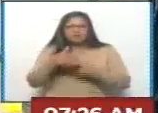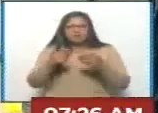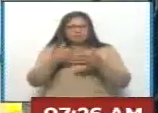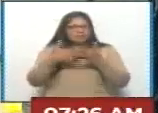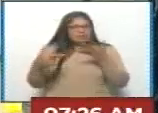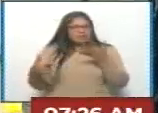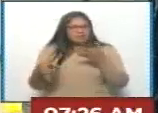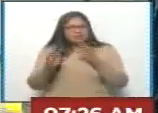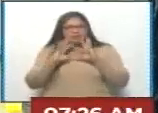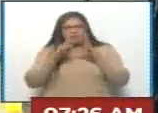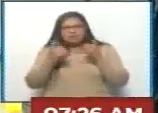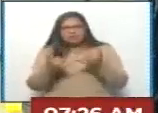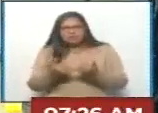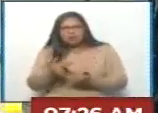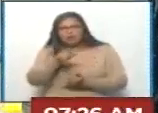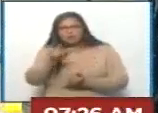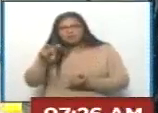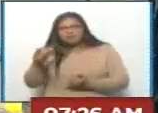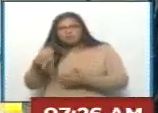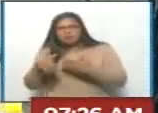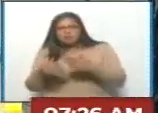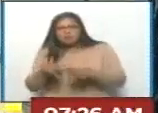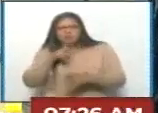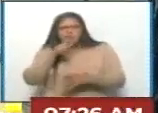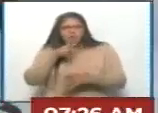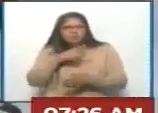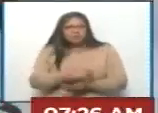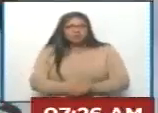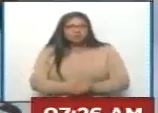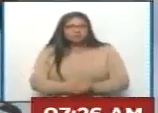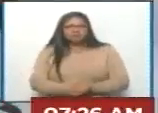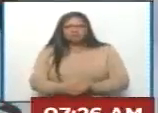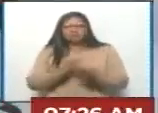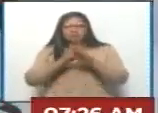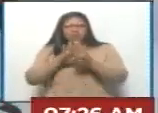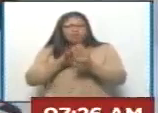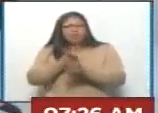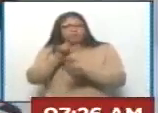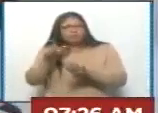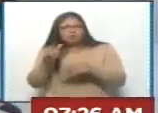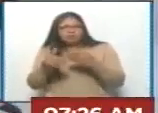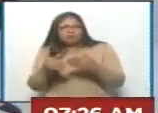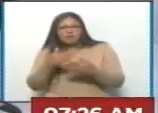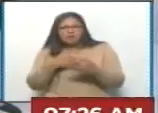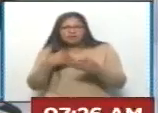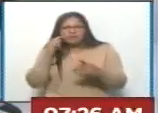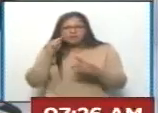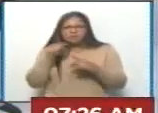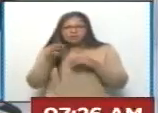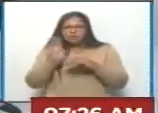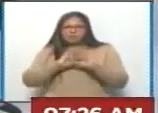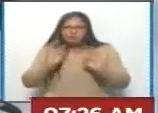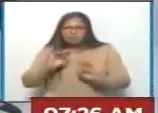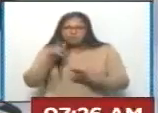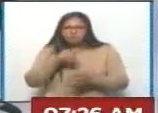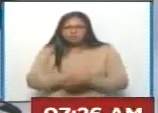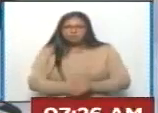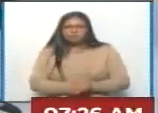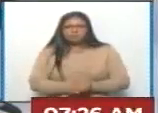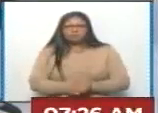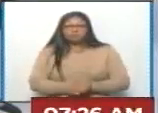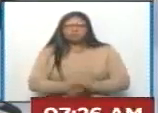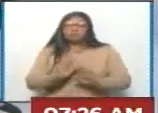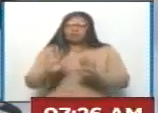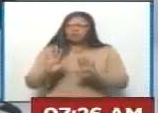se cuentan las víctimas mortales y muchísimos, decenas de miles, los que cayeron en esa revuelta. Ahora, ¿por qué no fue